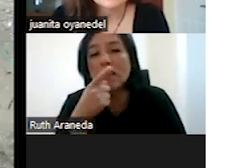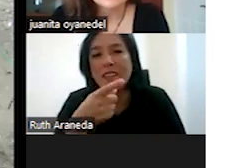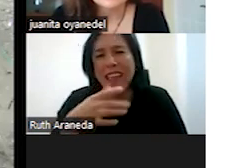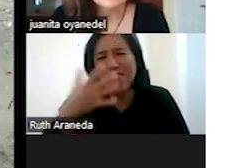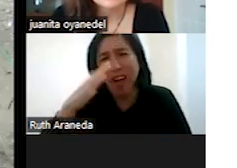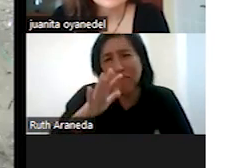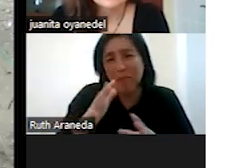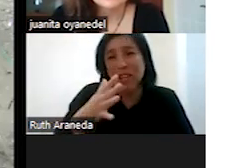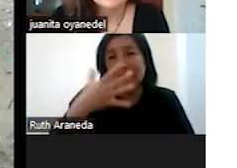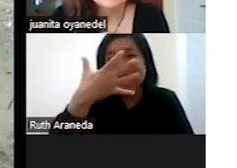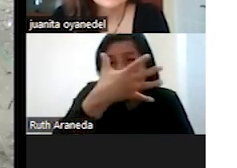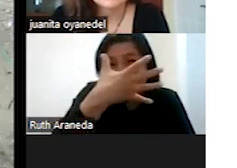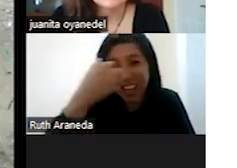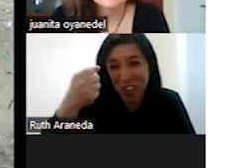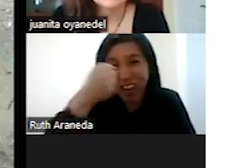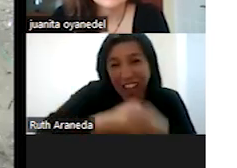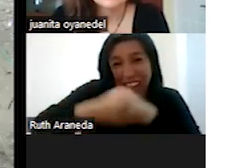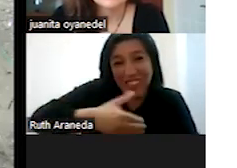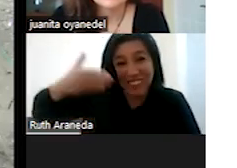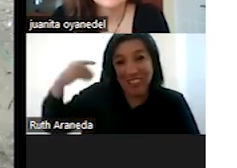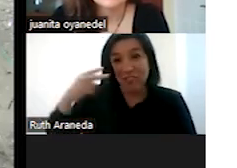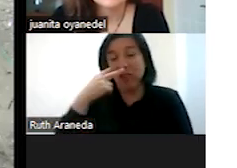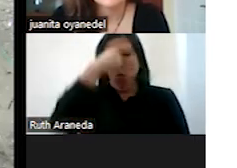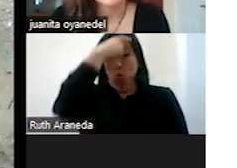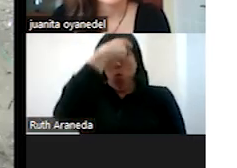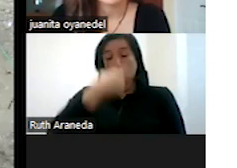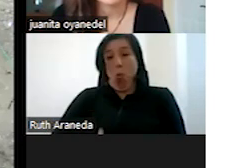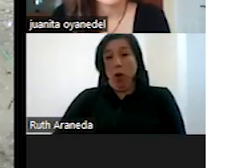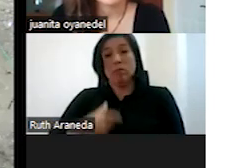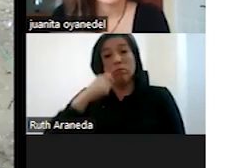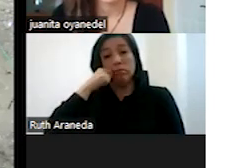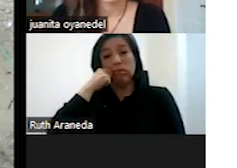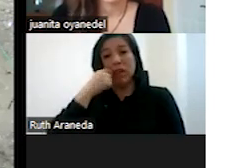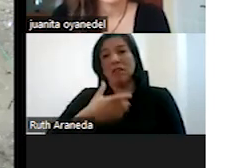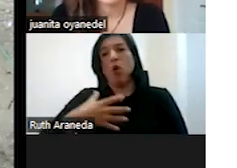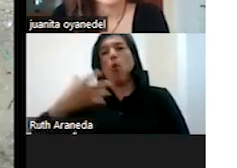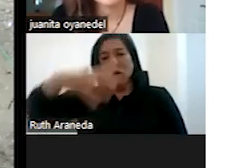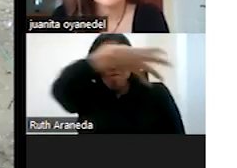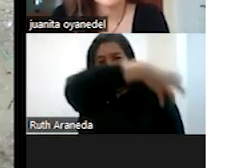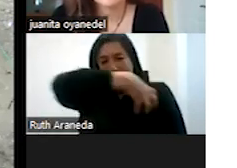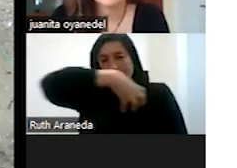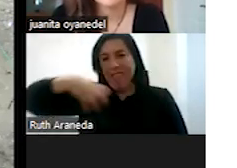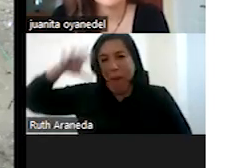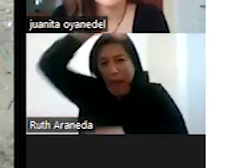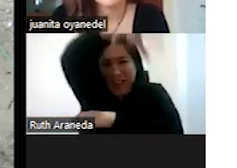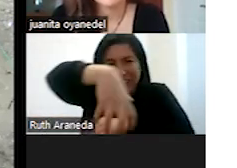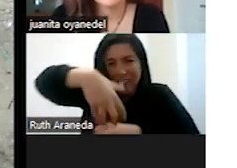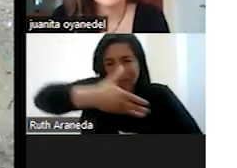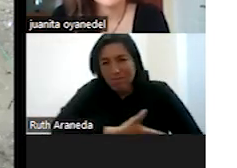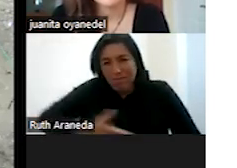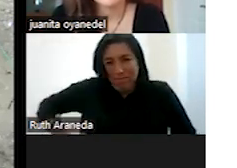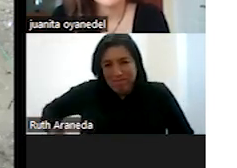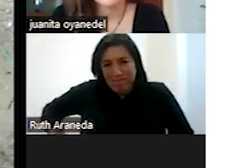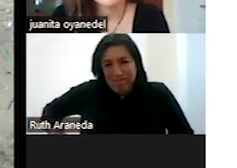era. Es un cuerpo humano que quedó partido en dos, digamos, se destruyó la mitad y quedó el cuerpo como que estaba